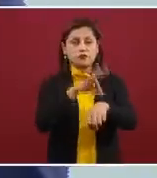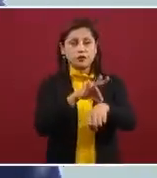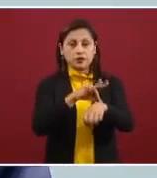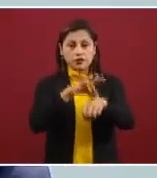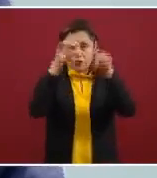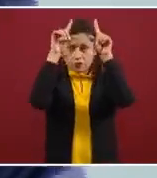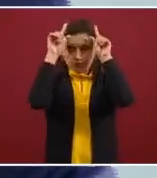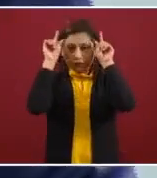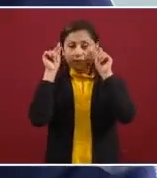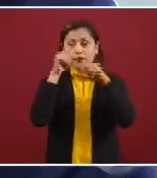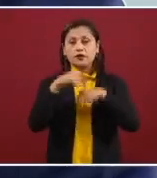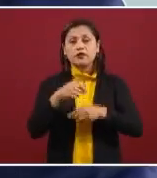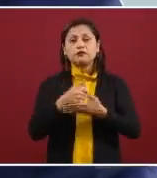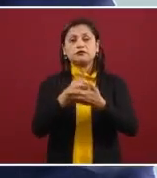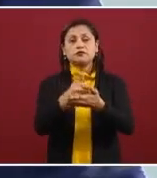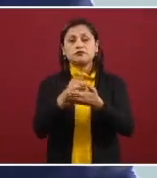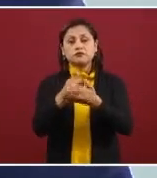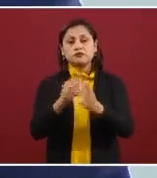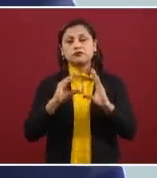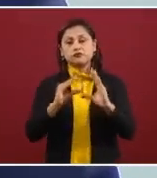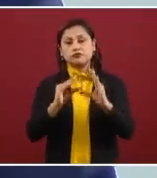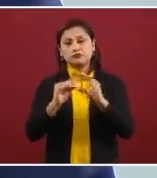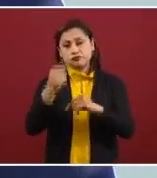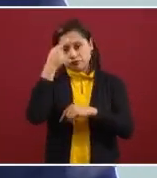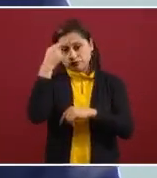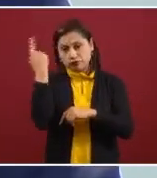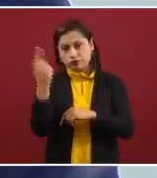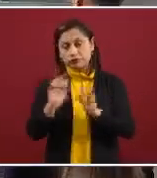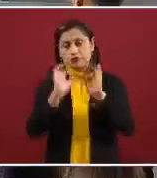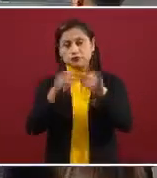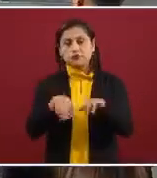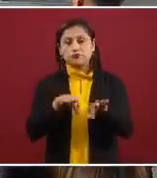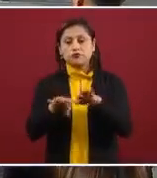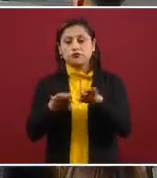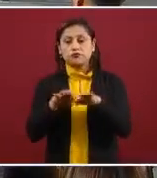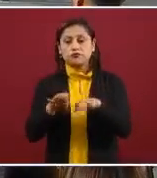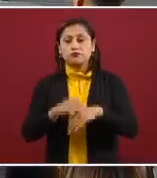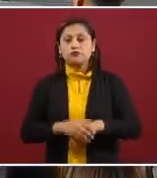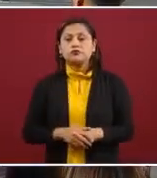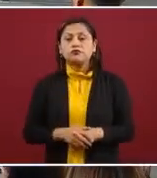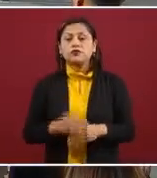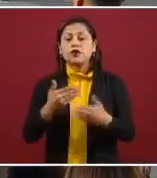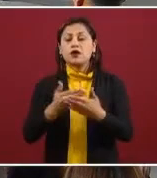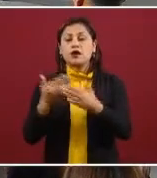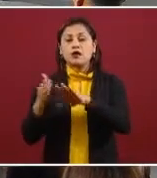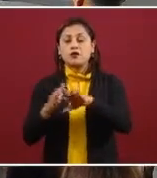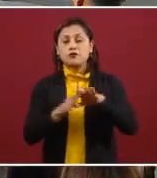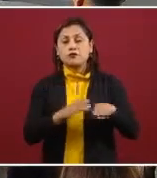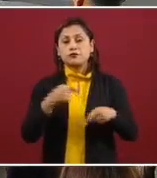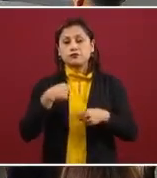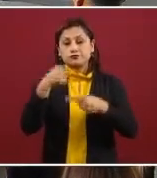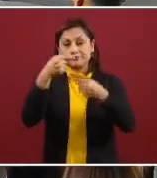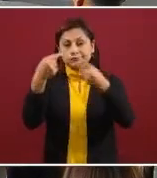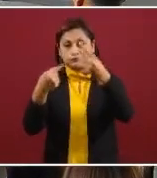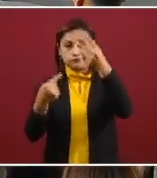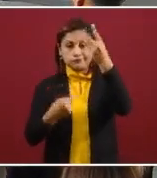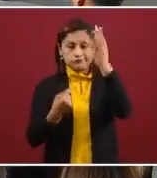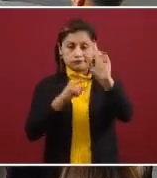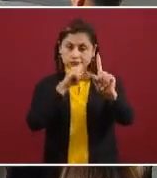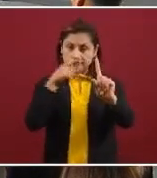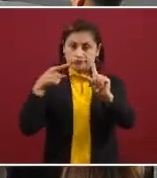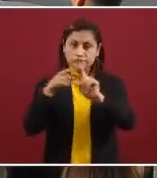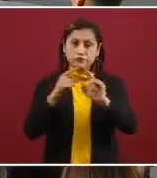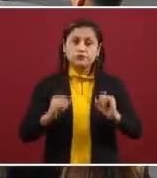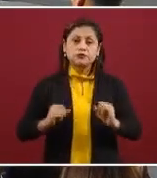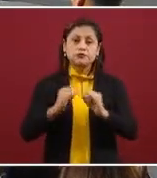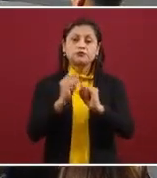enfermeras. Paso a desglosar los ejes principales o la función principal del instituto.